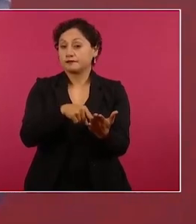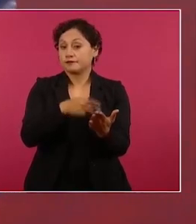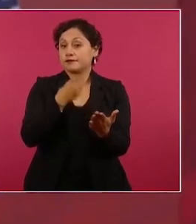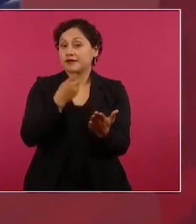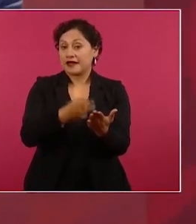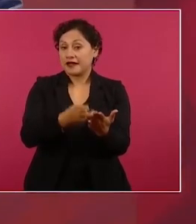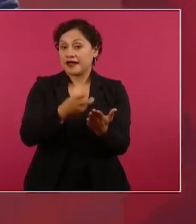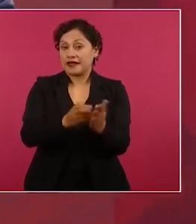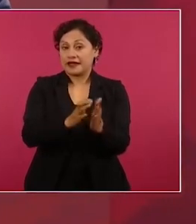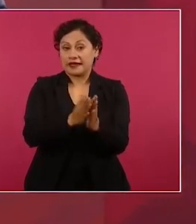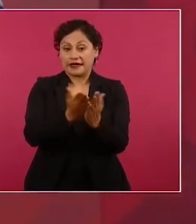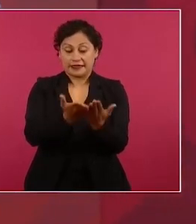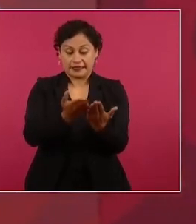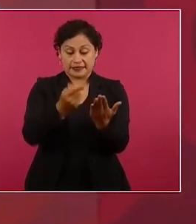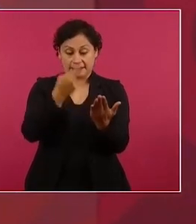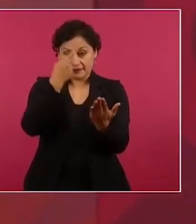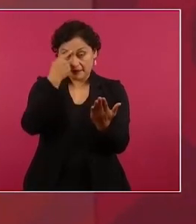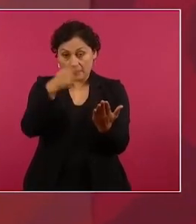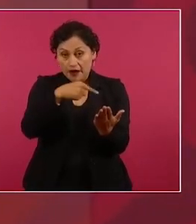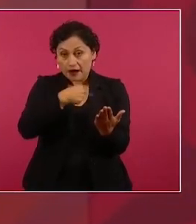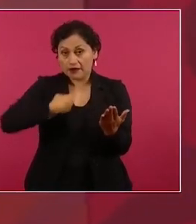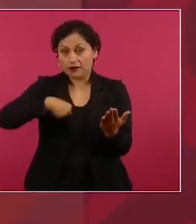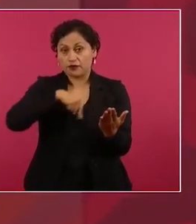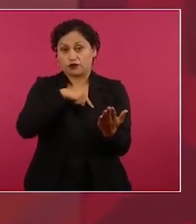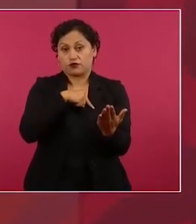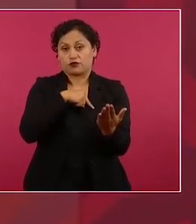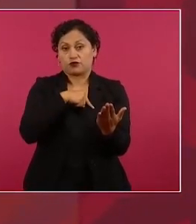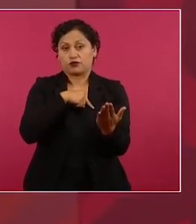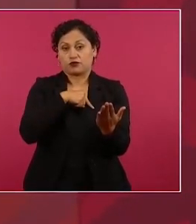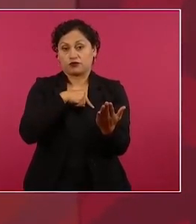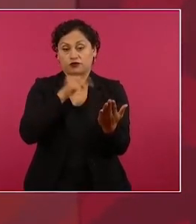nosotros consideramos